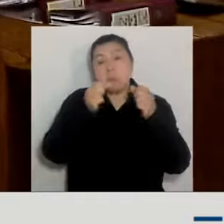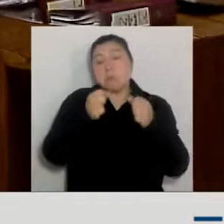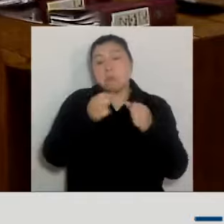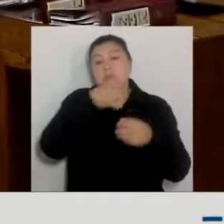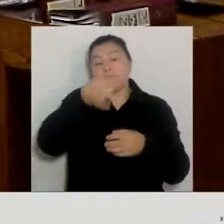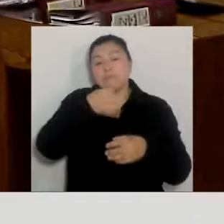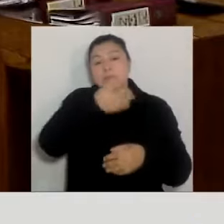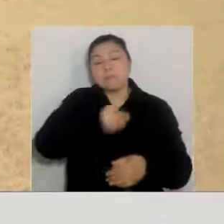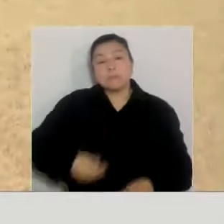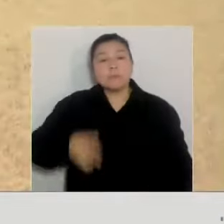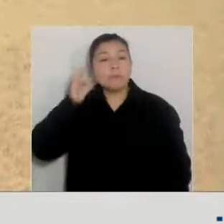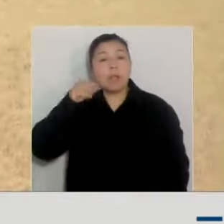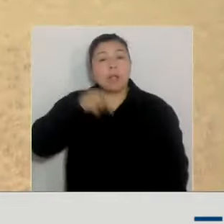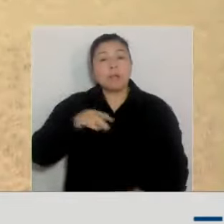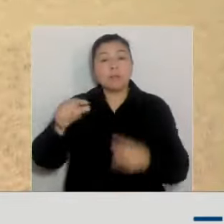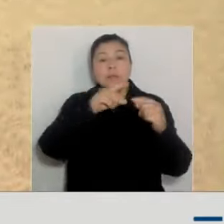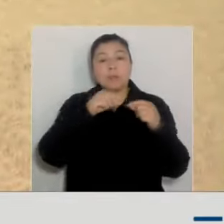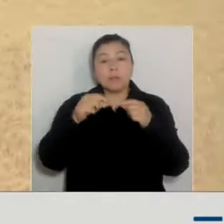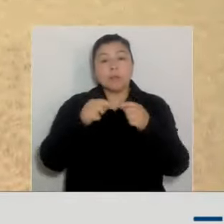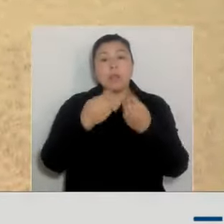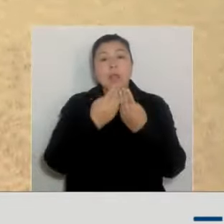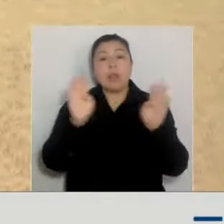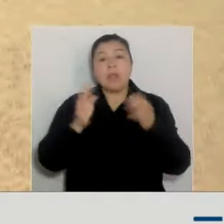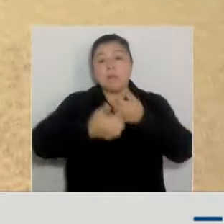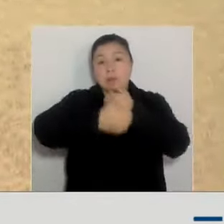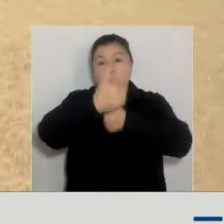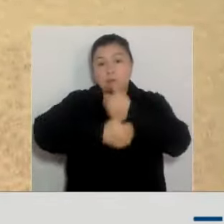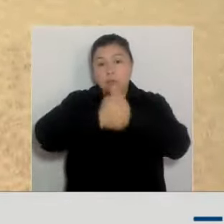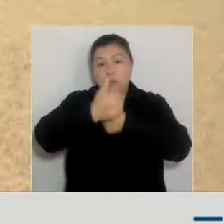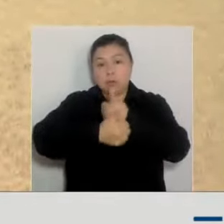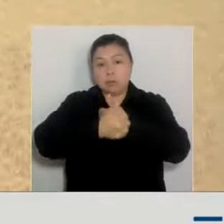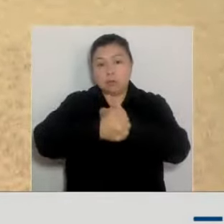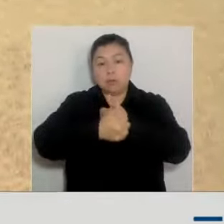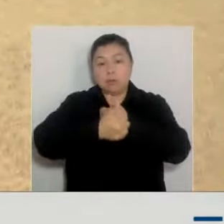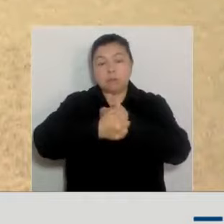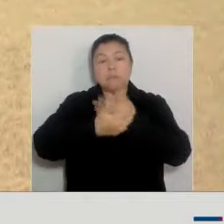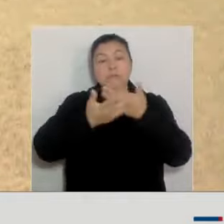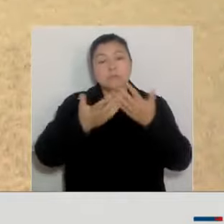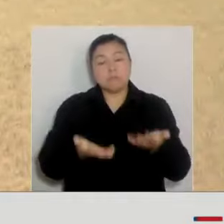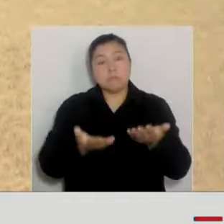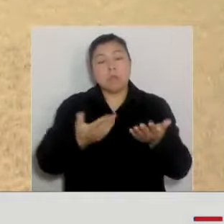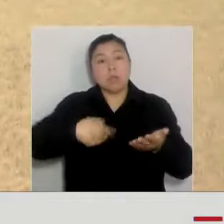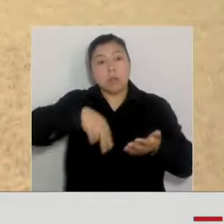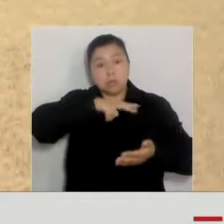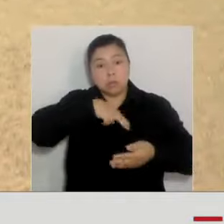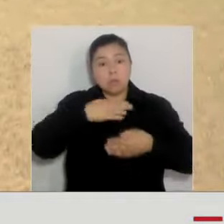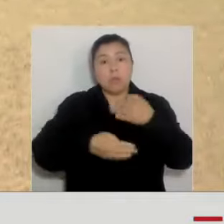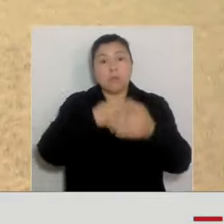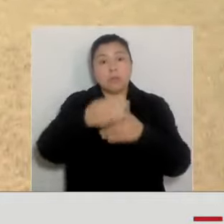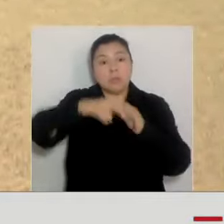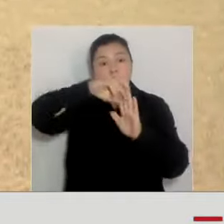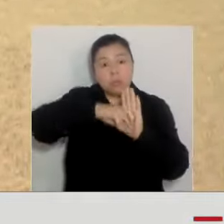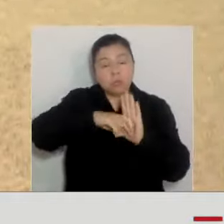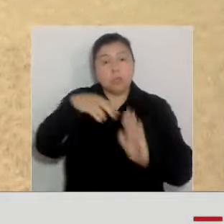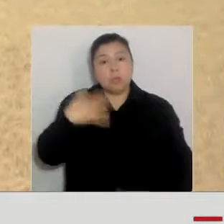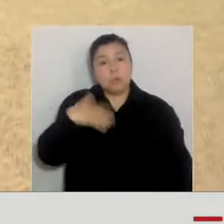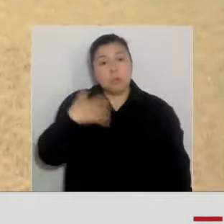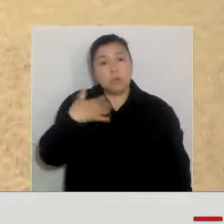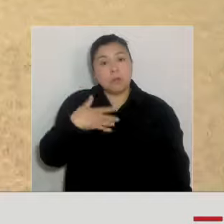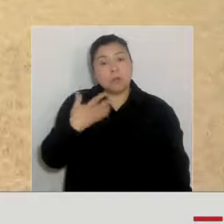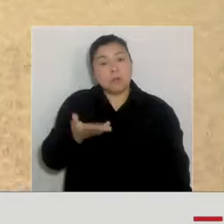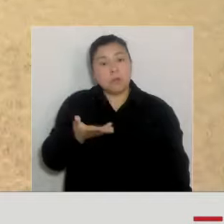hablado de la libre competencia y de que estamos avanzando en un proyecto importante